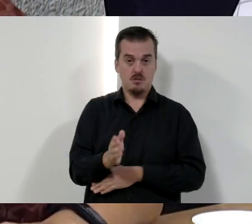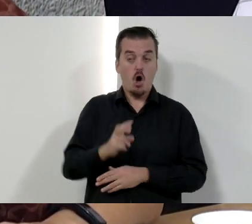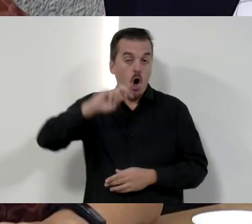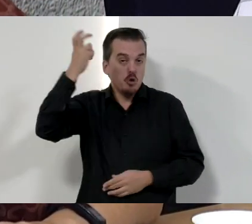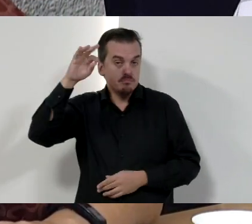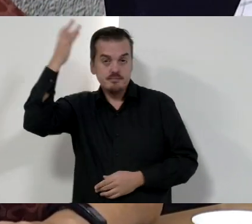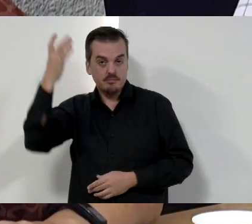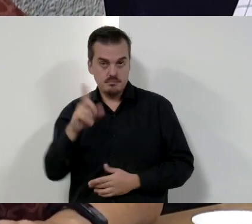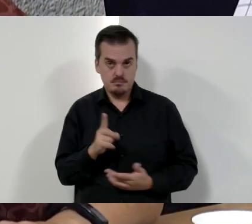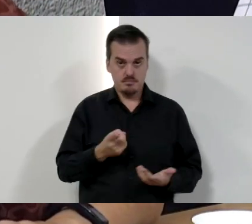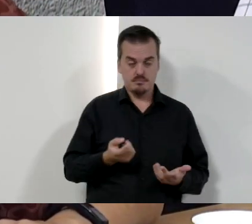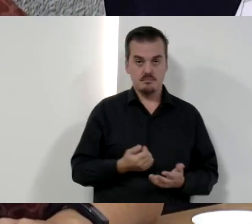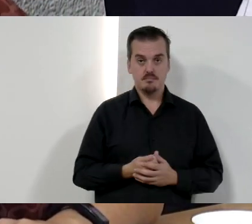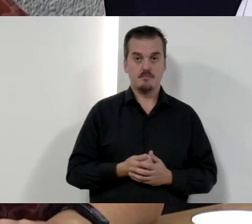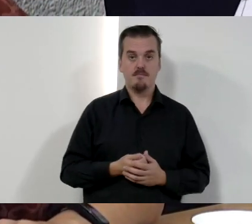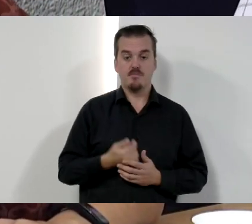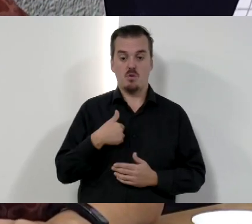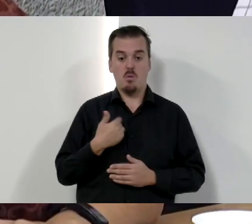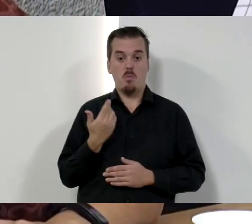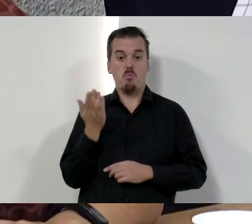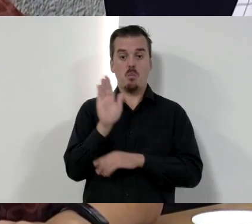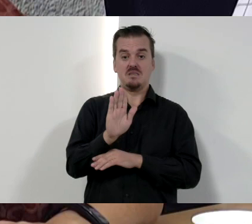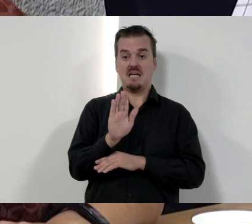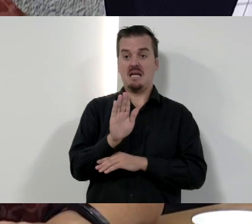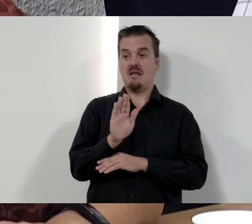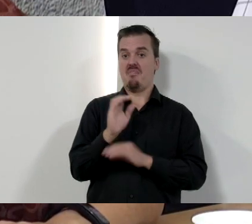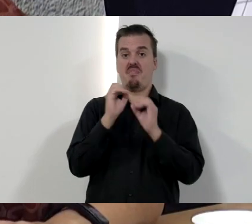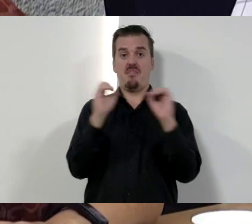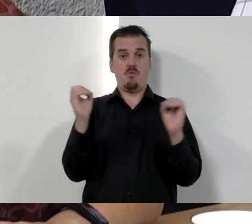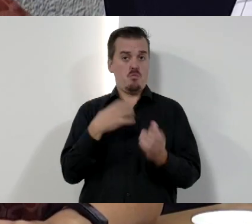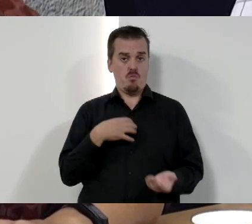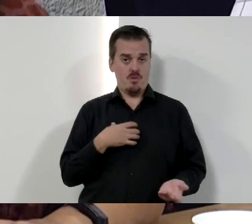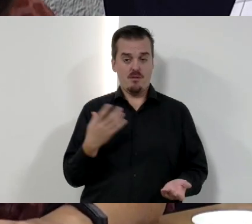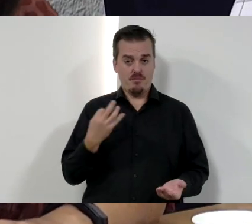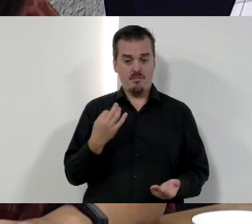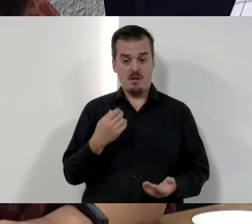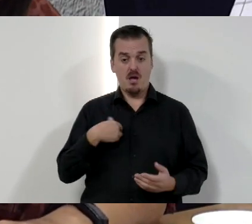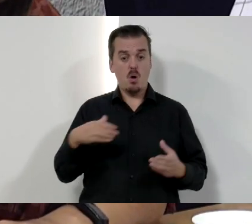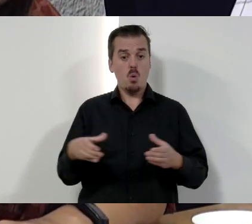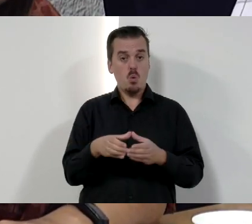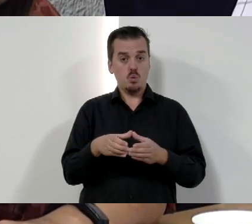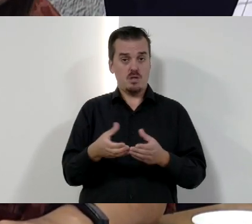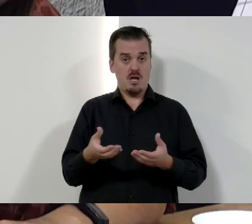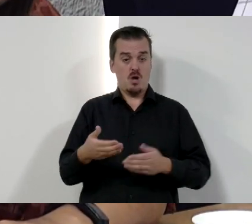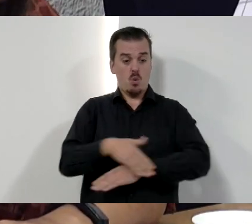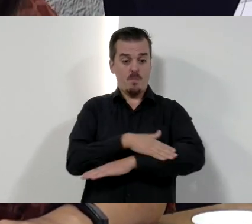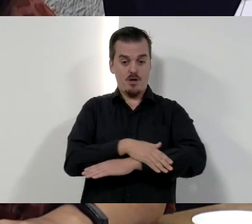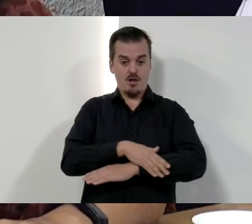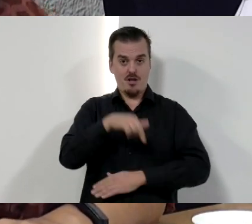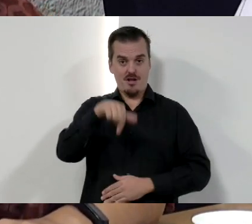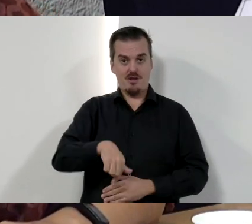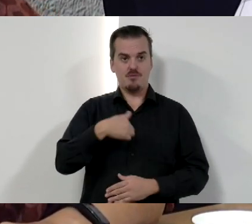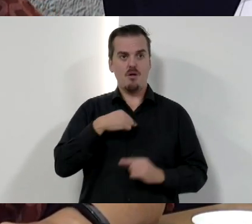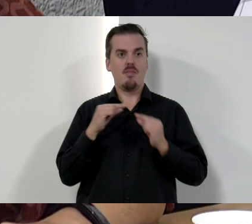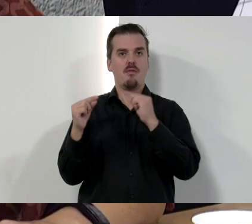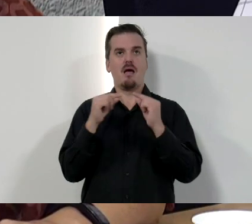sería presentar una propuesta en blanco, y es que eso no existe. Es decir, no se puede aprobar en la Junta de Gobierno local, vamos a debatir sobre